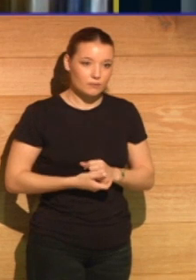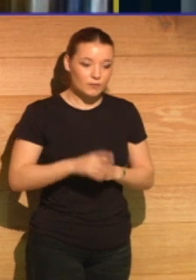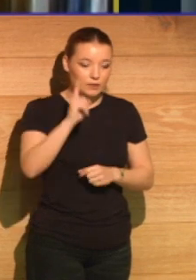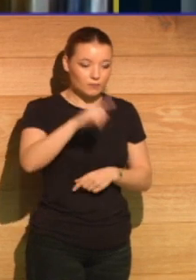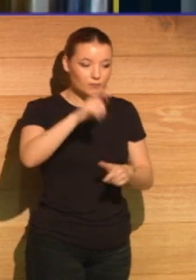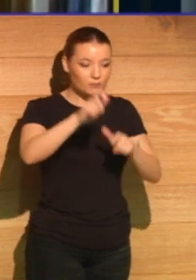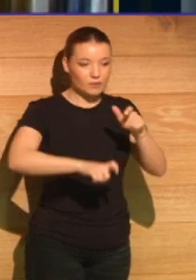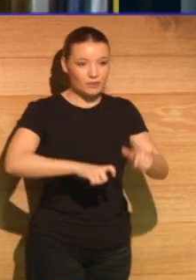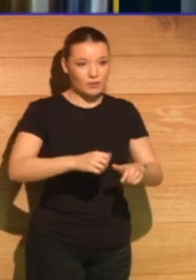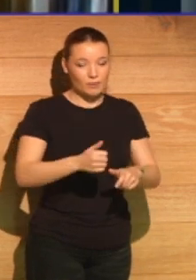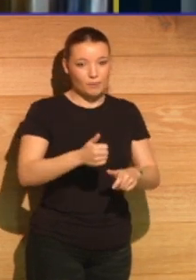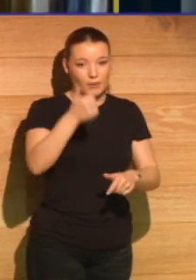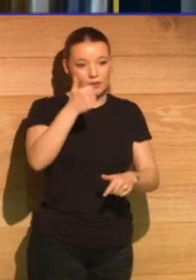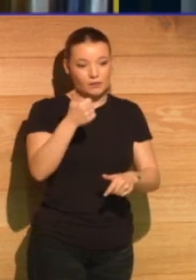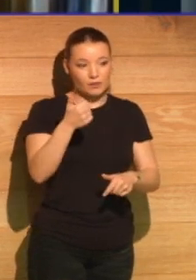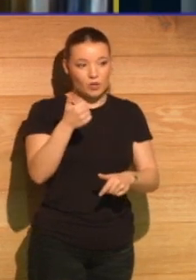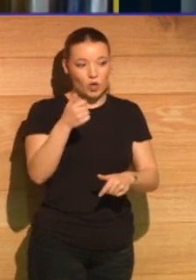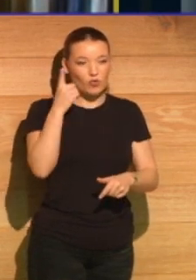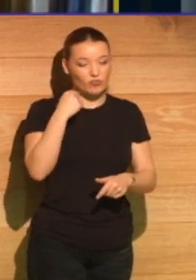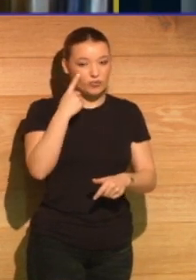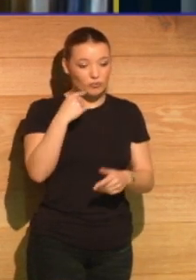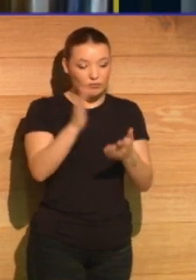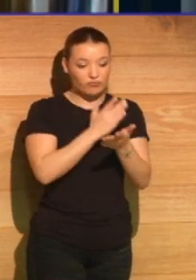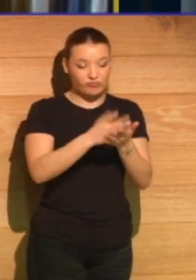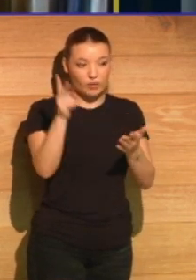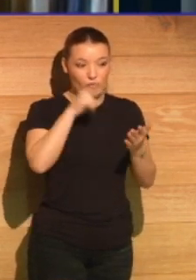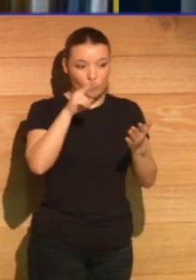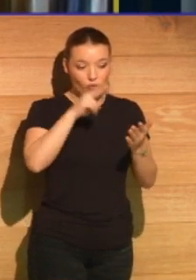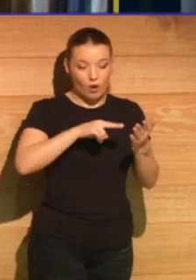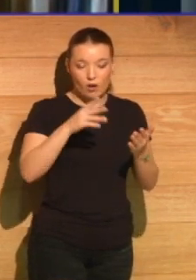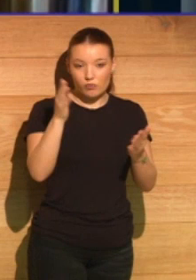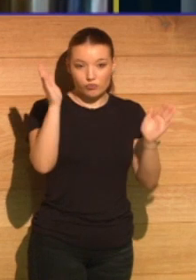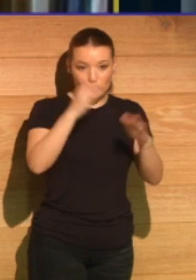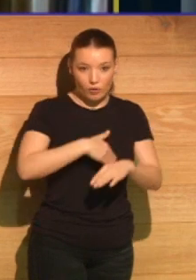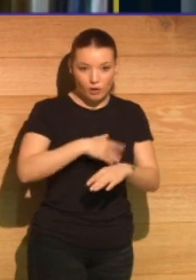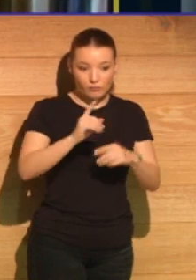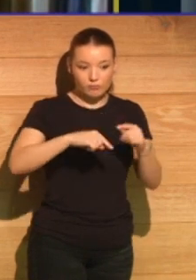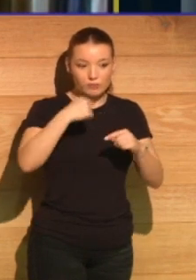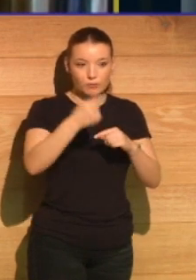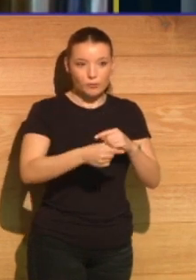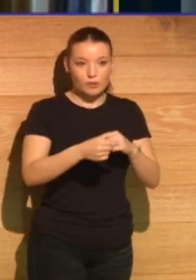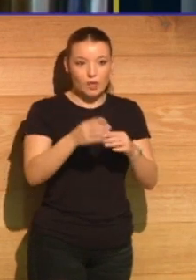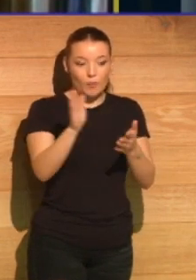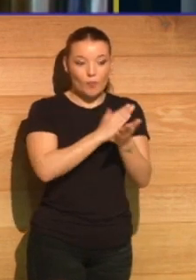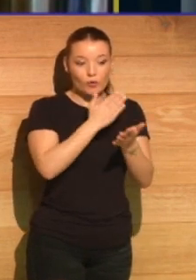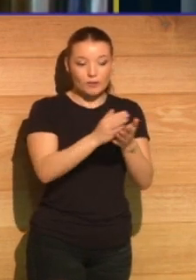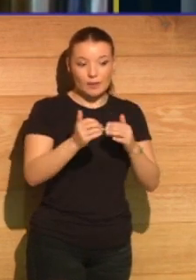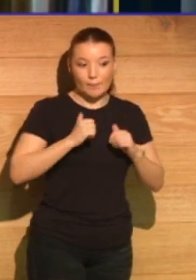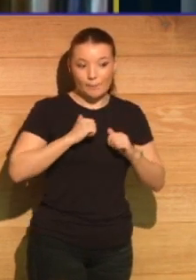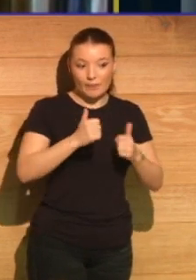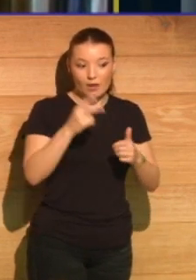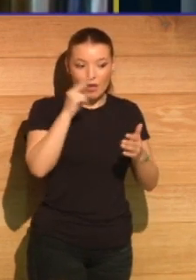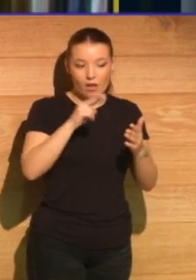personas que igual no están acostumbradas a leer poesía, se ponen a leer poesía, pues también me haría mucha ilusión,